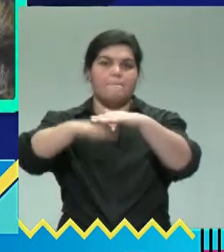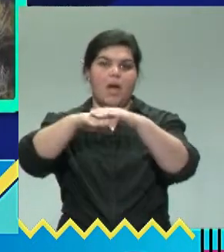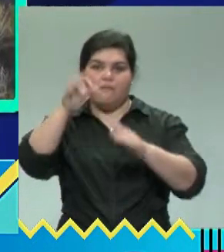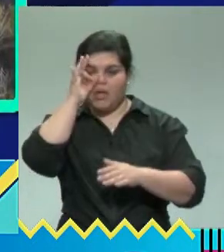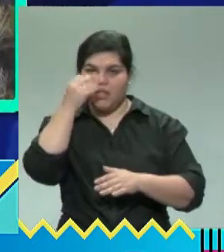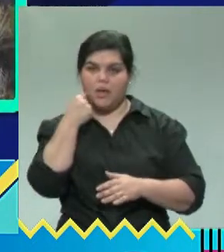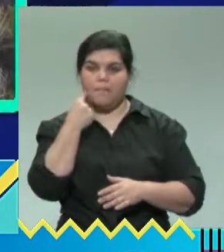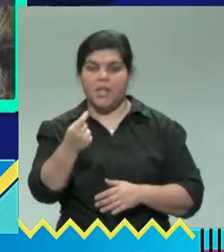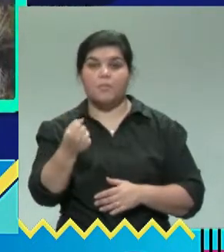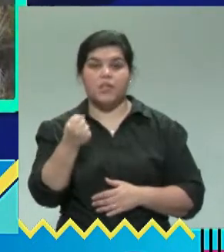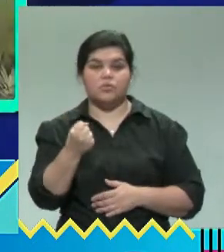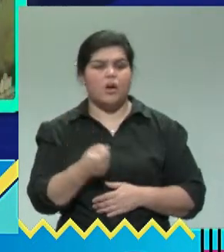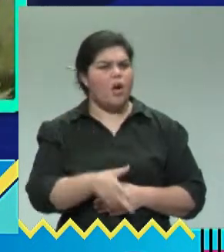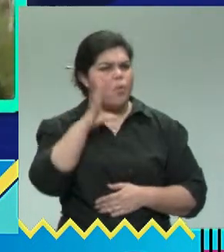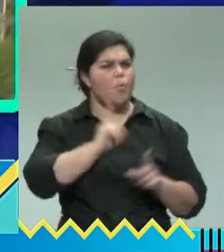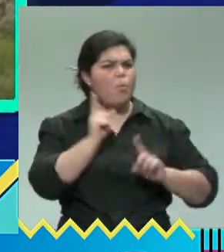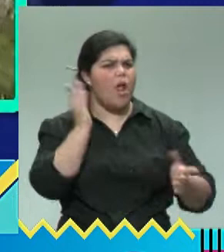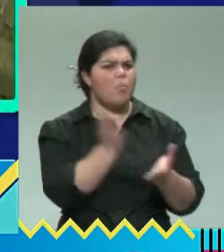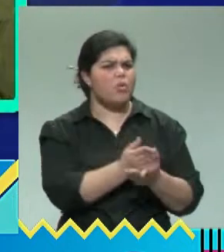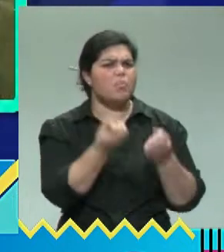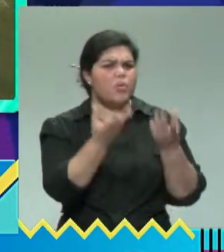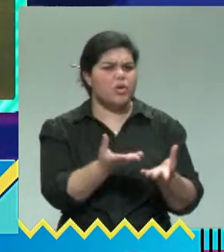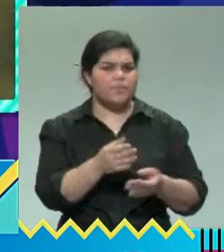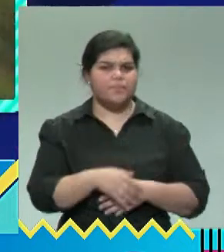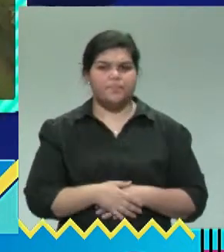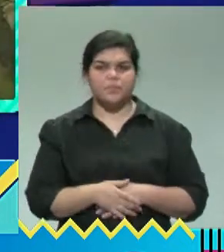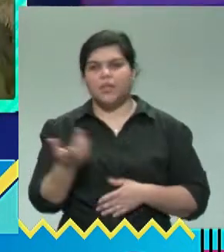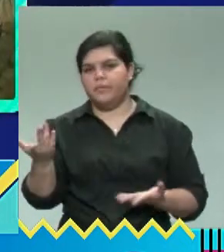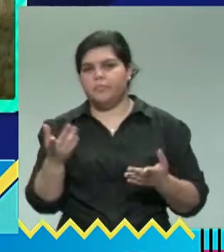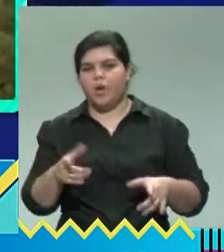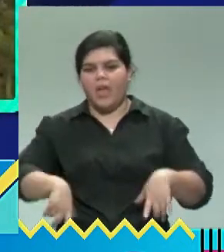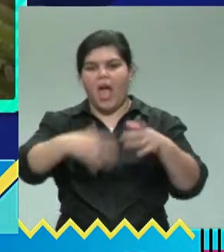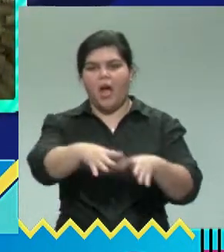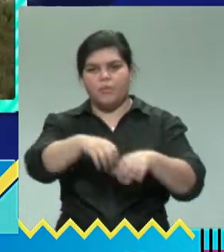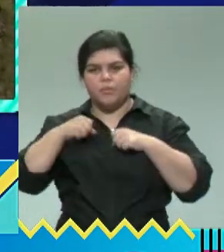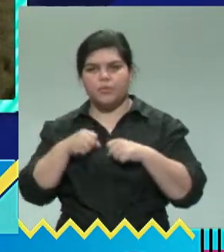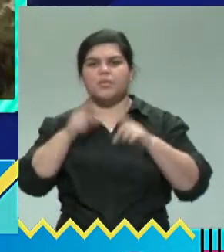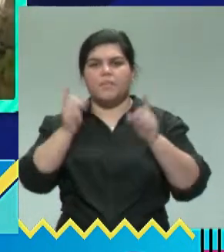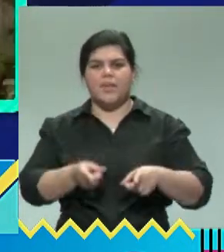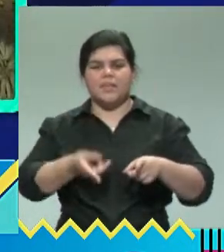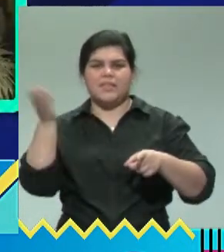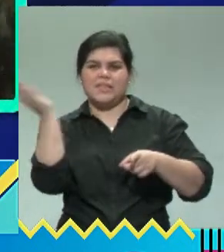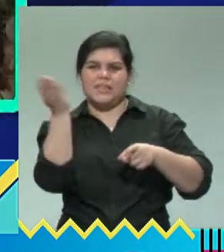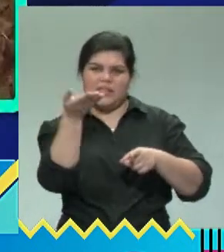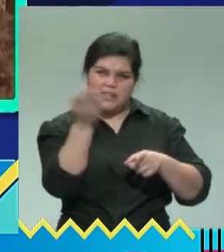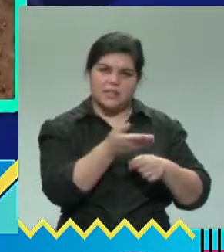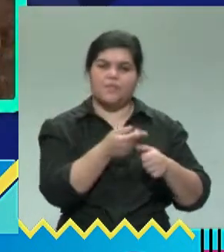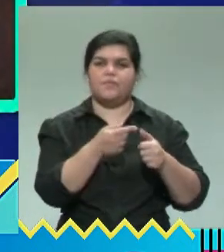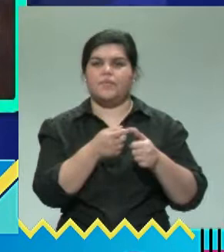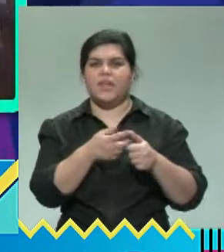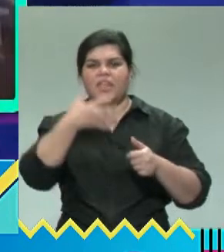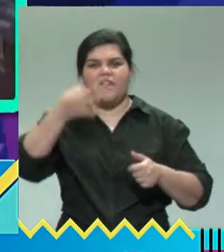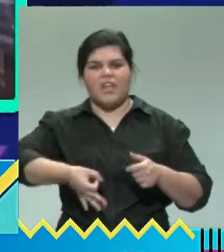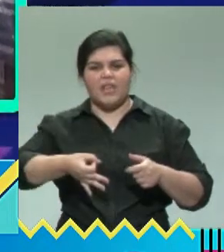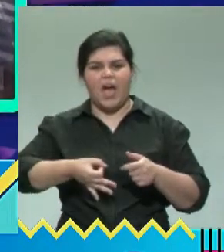de multa, ¿no? Para que no nos estén... Bueno, las causas de multa están referidas a la extracción, a la poda, al daño de manera